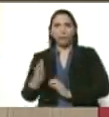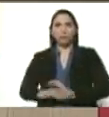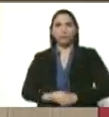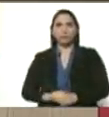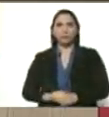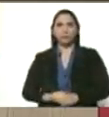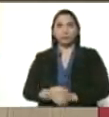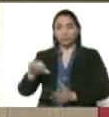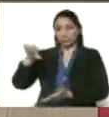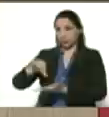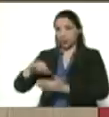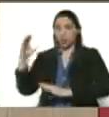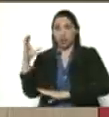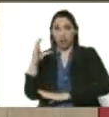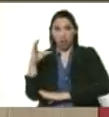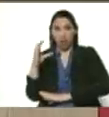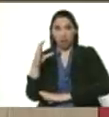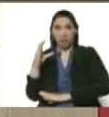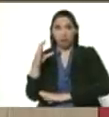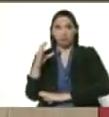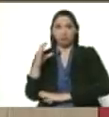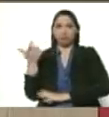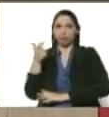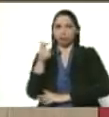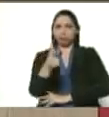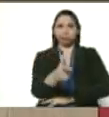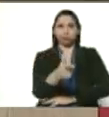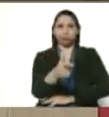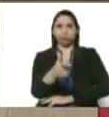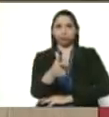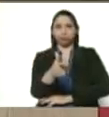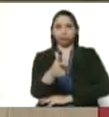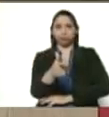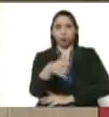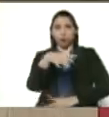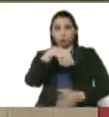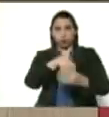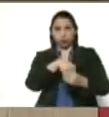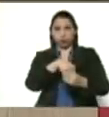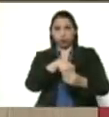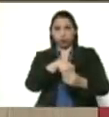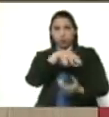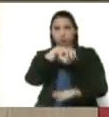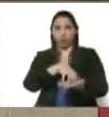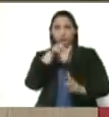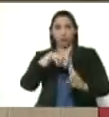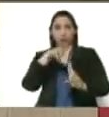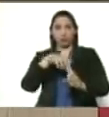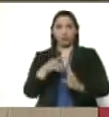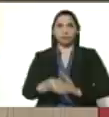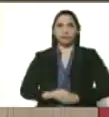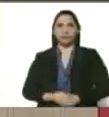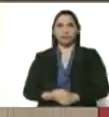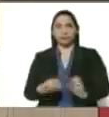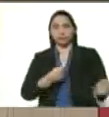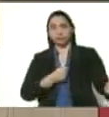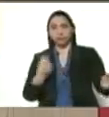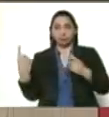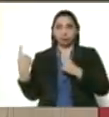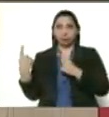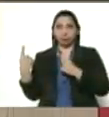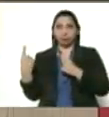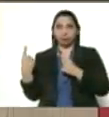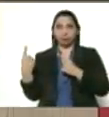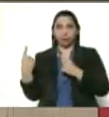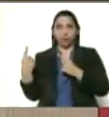desde Cúcuta por vía terrestre, hizo su cuarentena en el estado Táchira, fue trasladada a